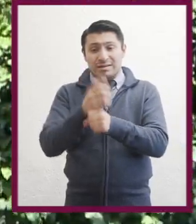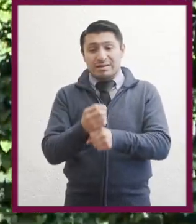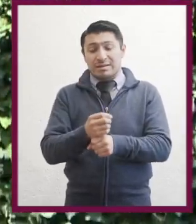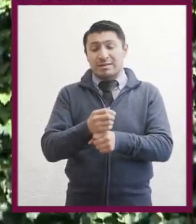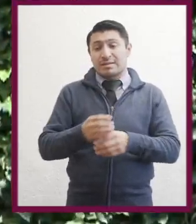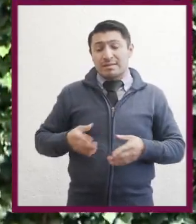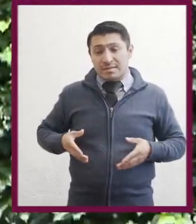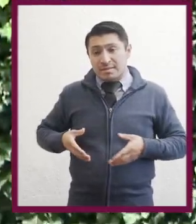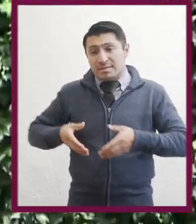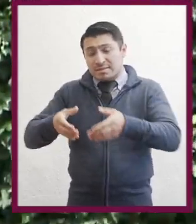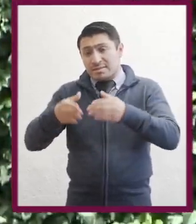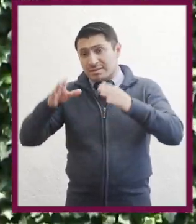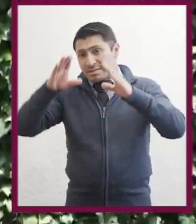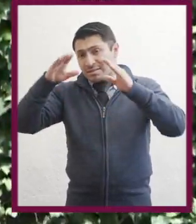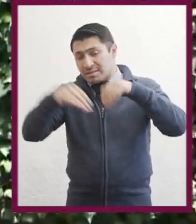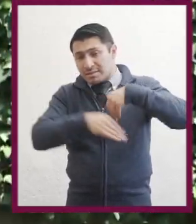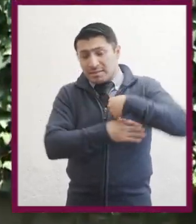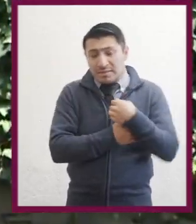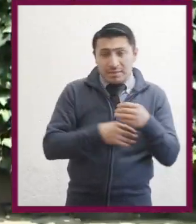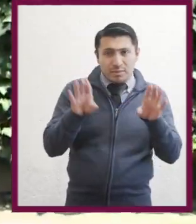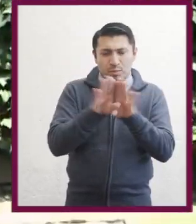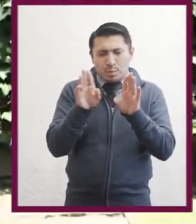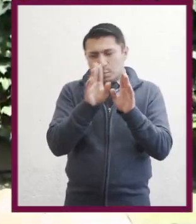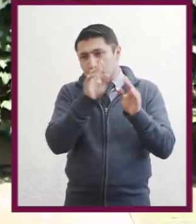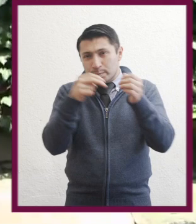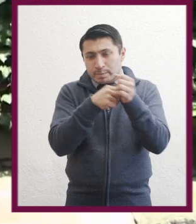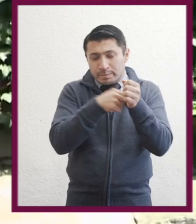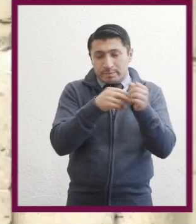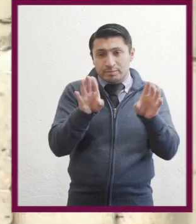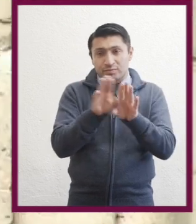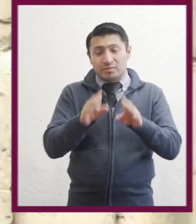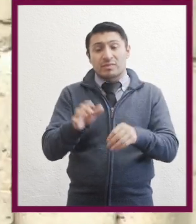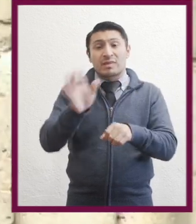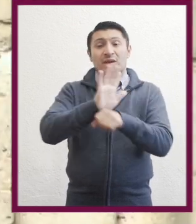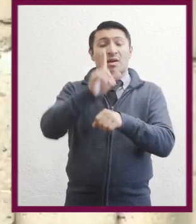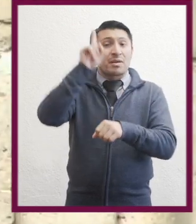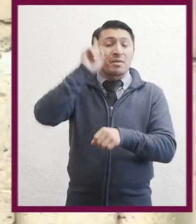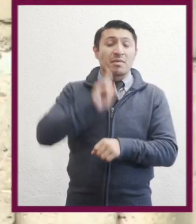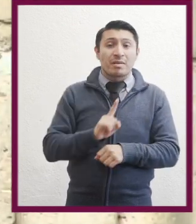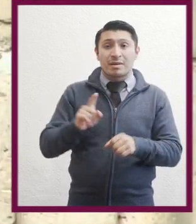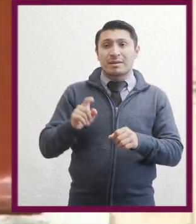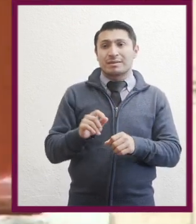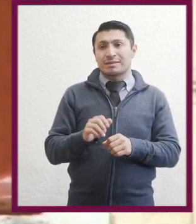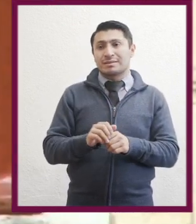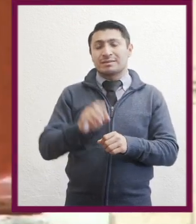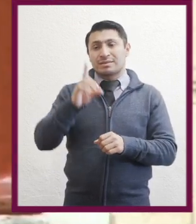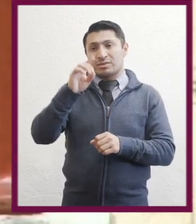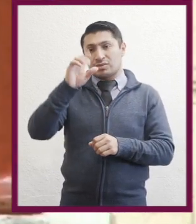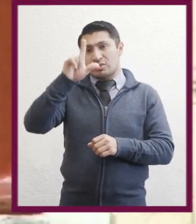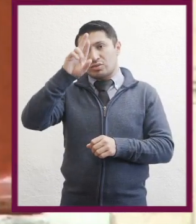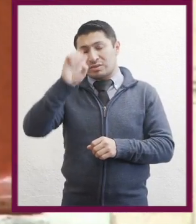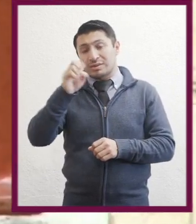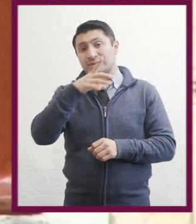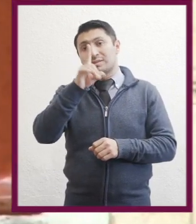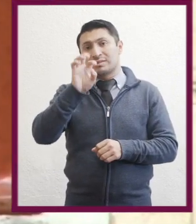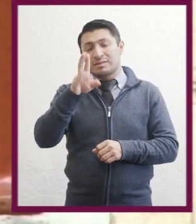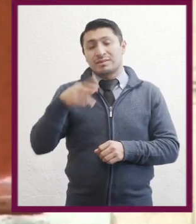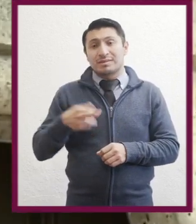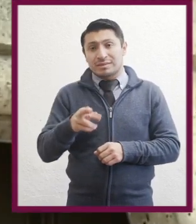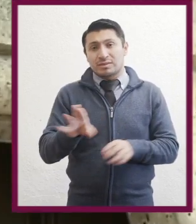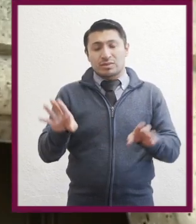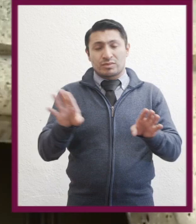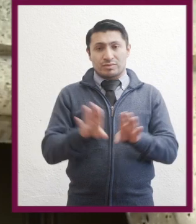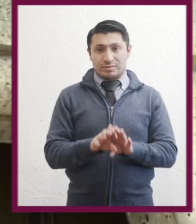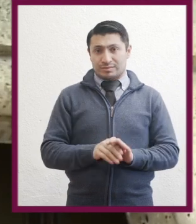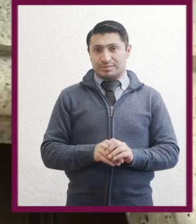Muy cerca, la Quinta La Escondida fue el hogar de la actriz Dolores del Río, protagonista de cintas como Las